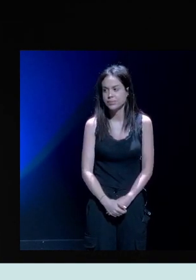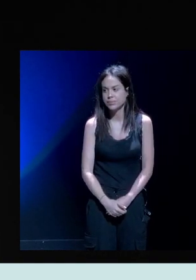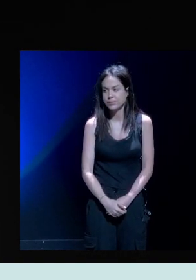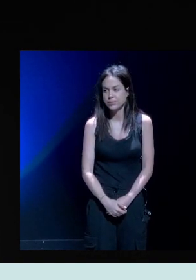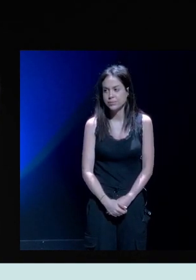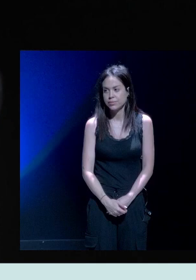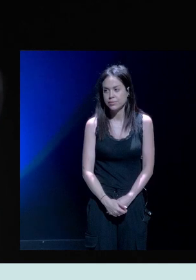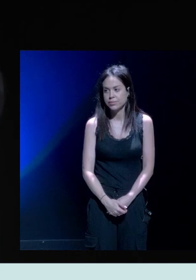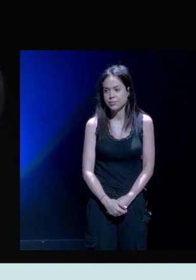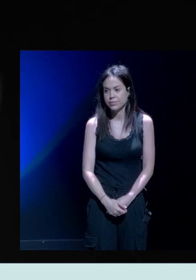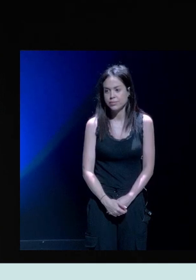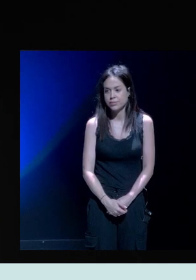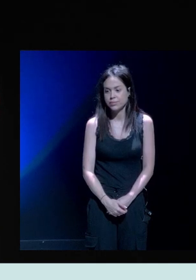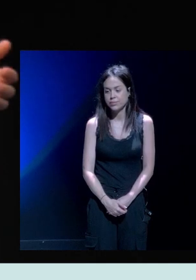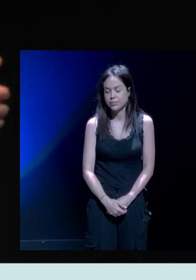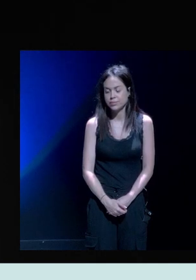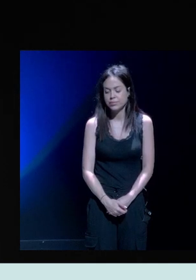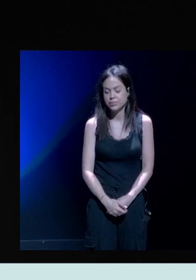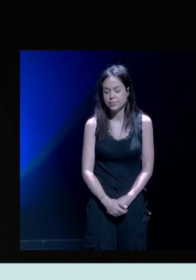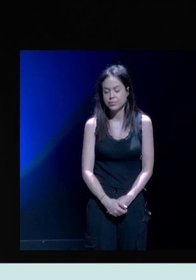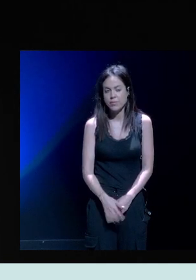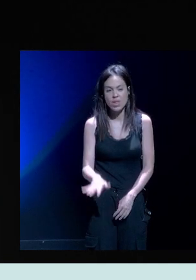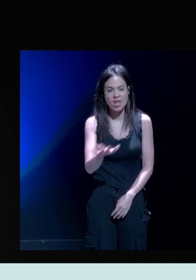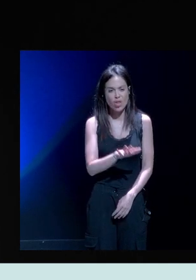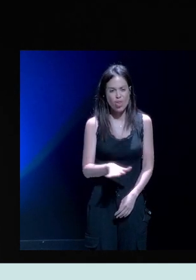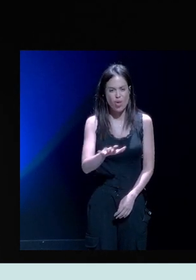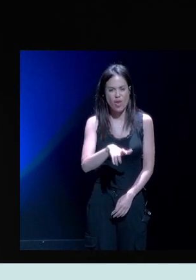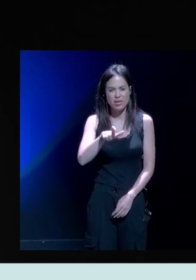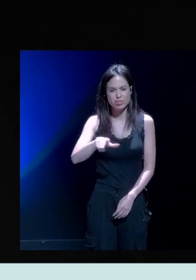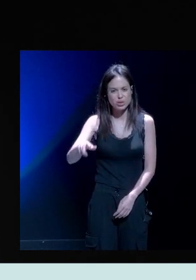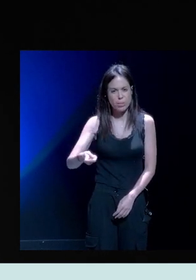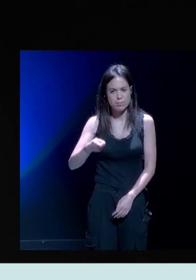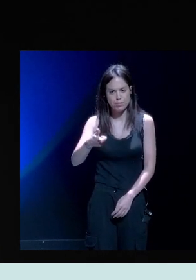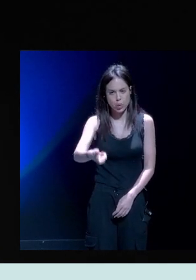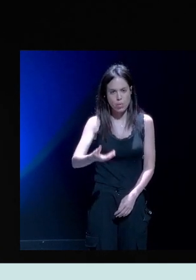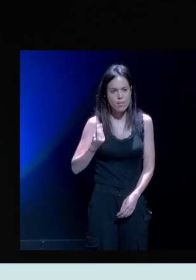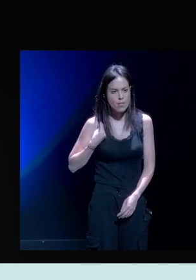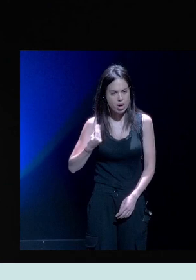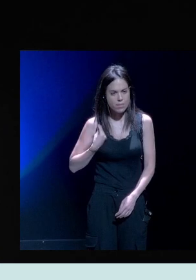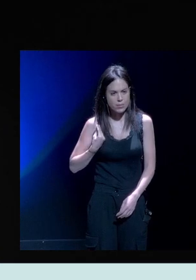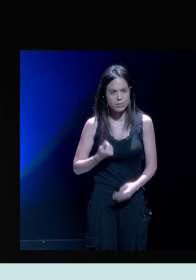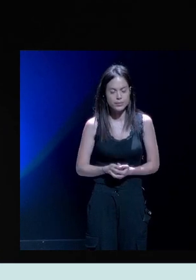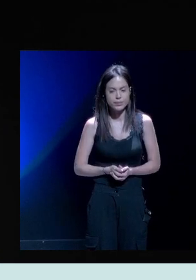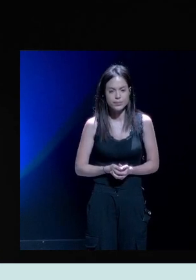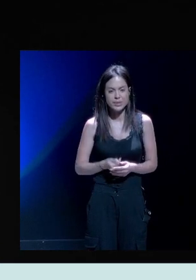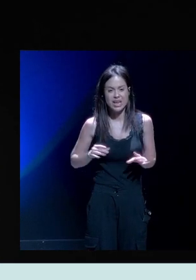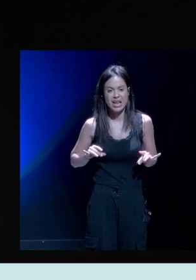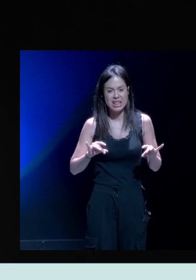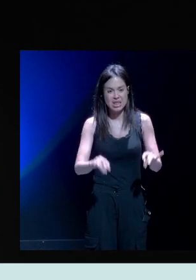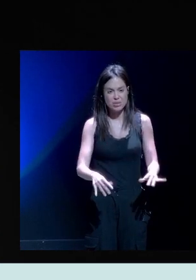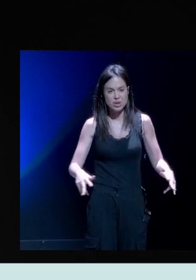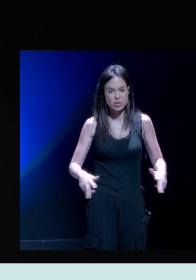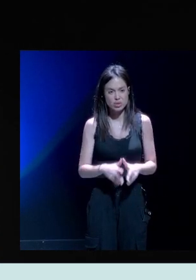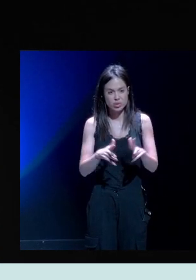de zonas que a menudo están despobladas, donde la cuestión de la intervención social